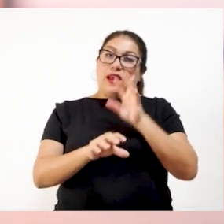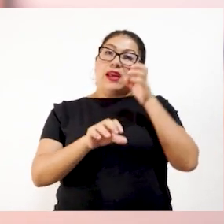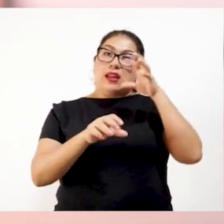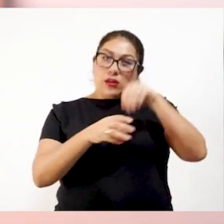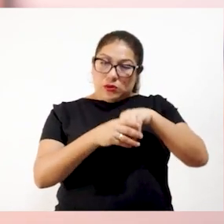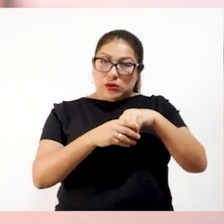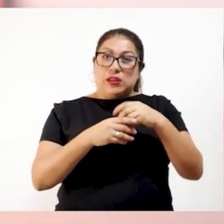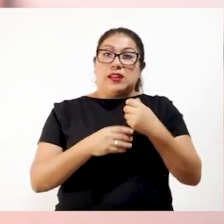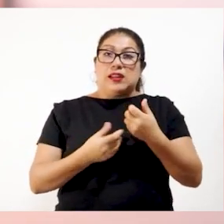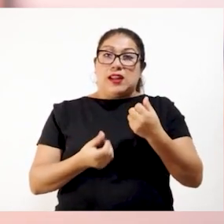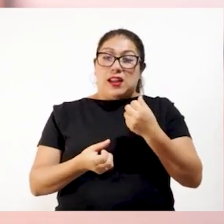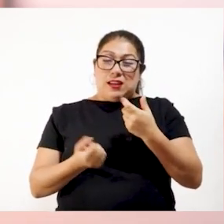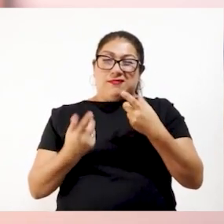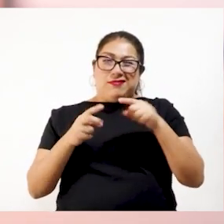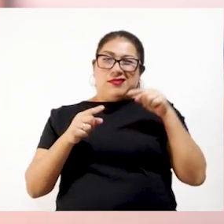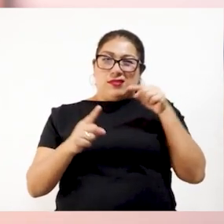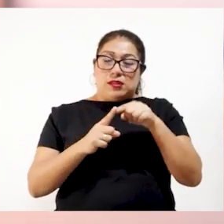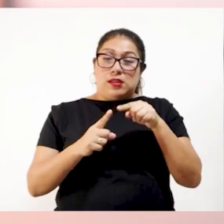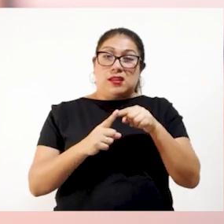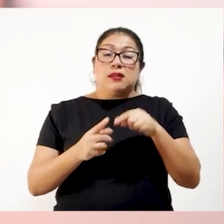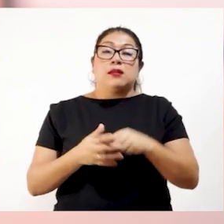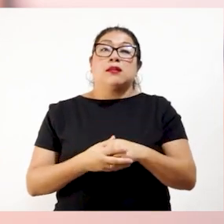esa prospección a medida